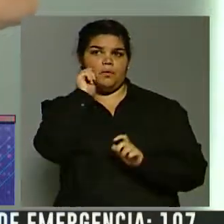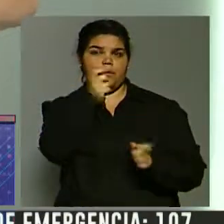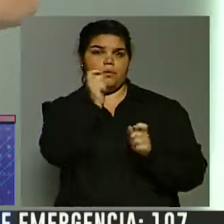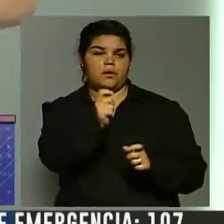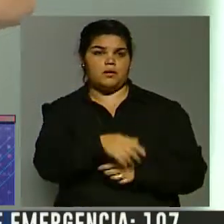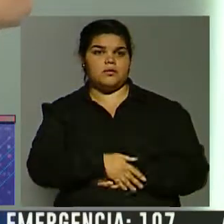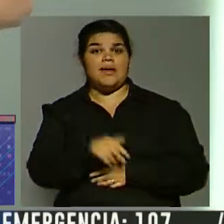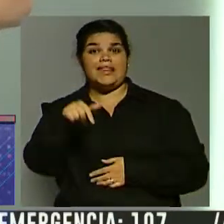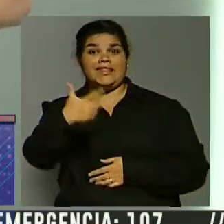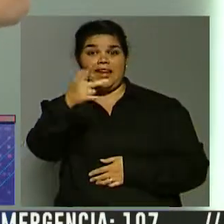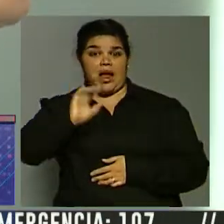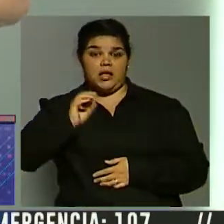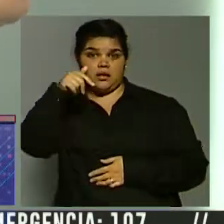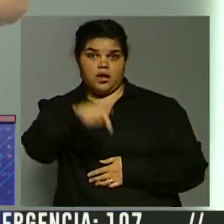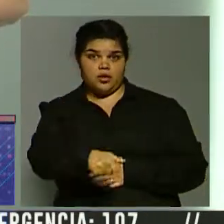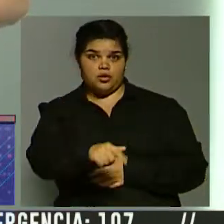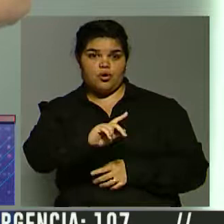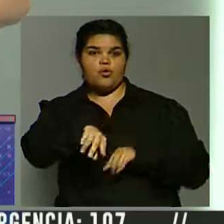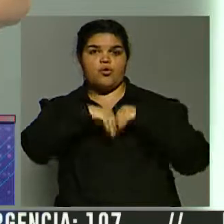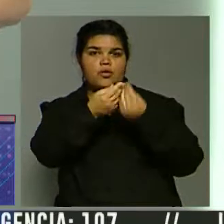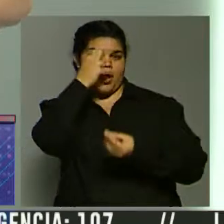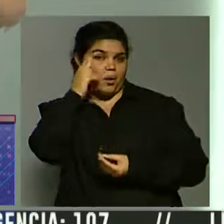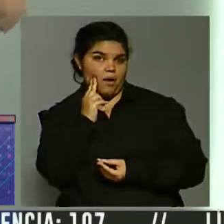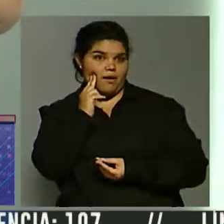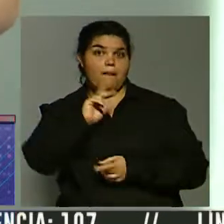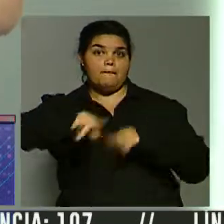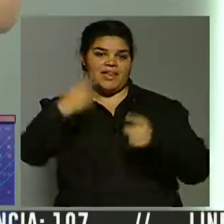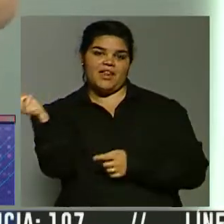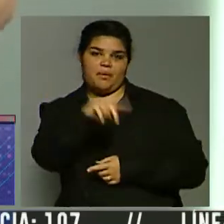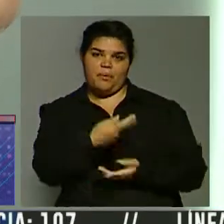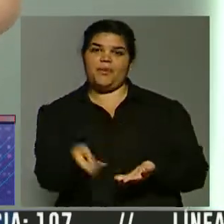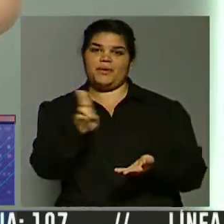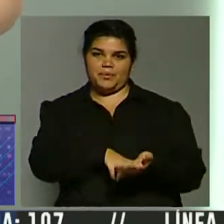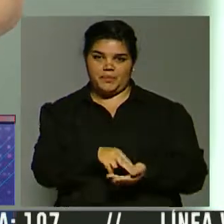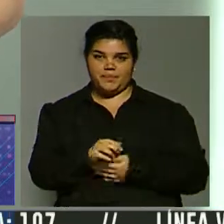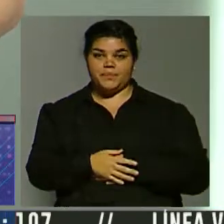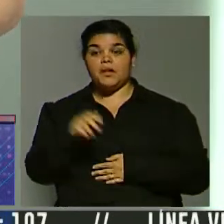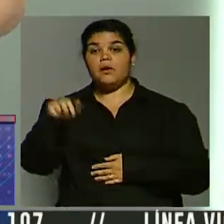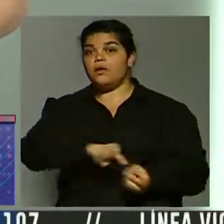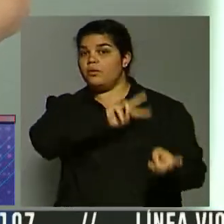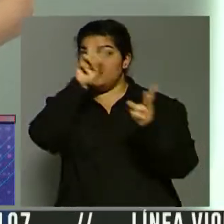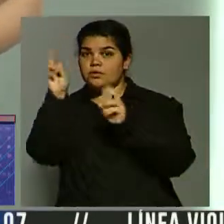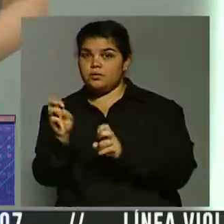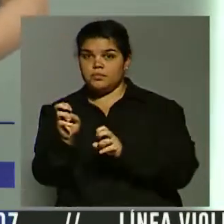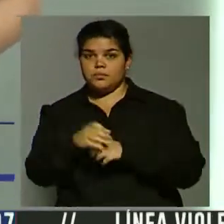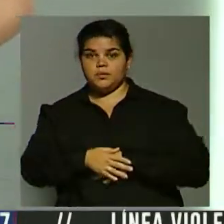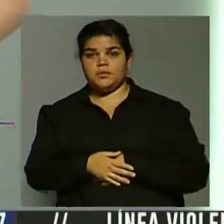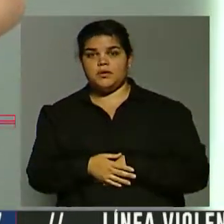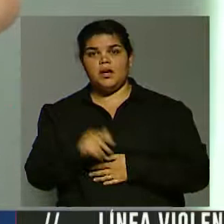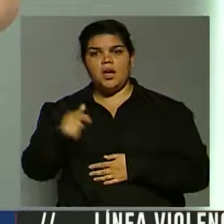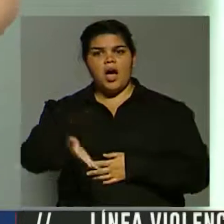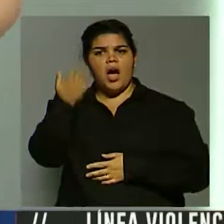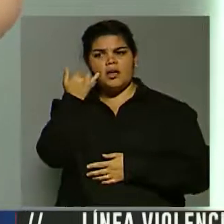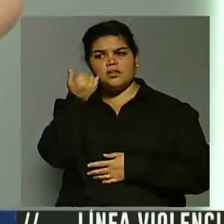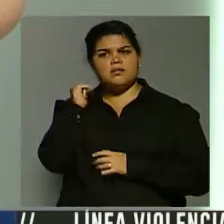3 en este año. Mauricio Macri va a estar llegando mañana a la provincia de Mendoza. Bueno, y tenemos que pasar ahora a otro tema y esto veníamos anunciándolo. Sí. De